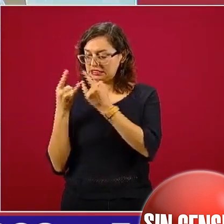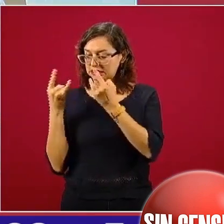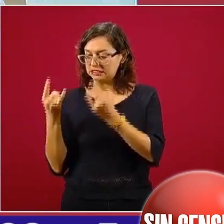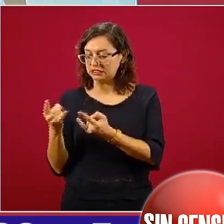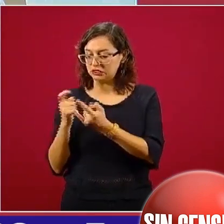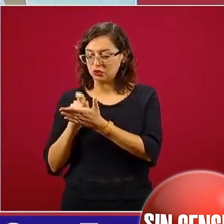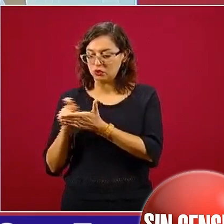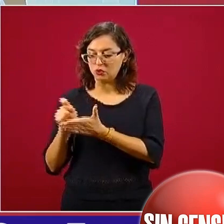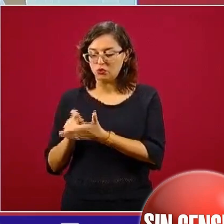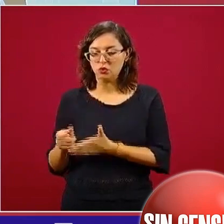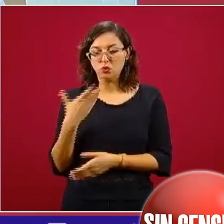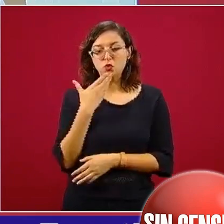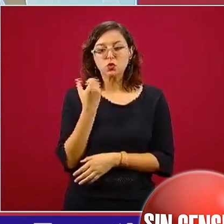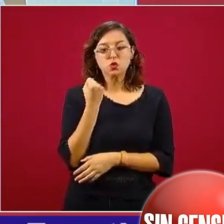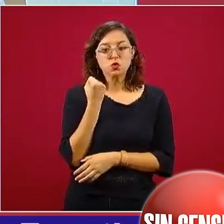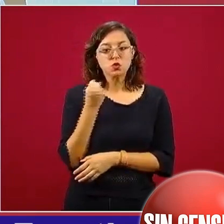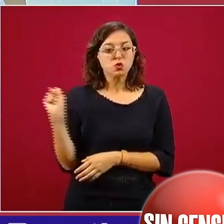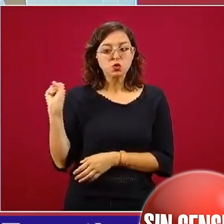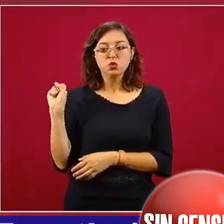muy